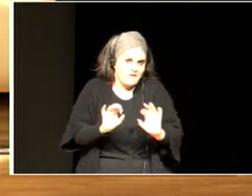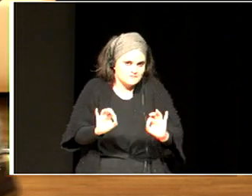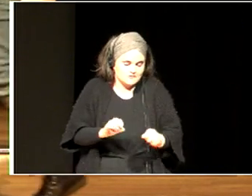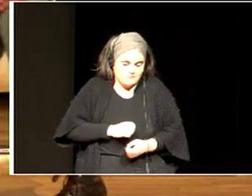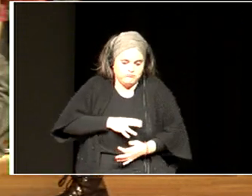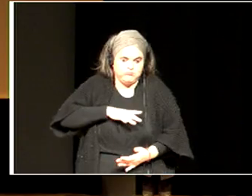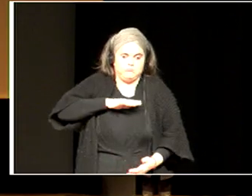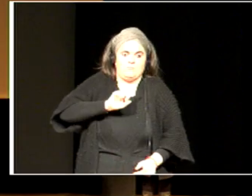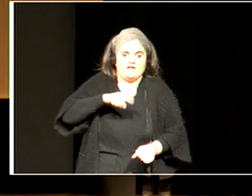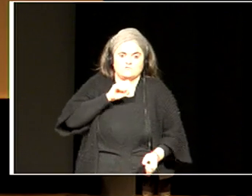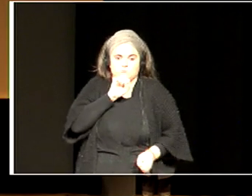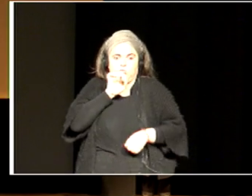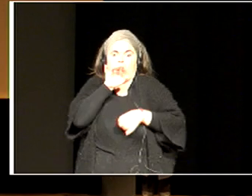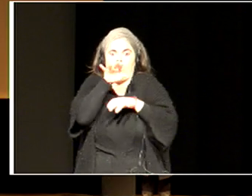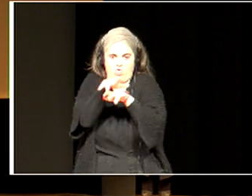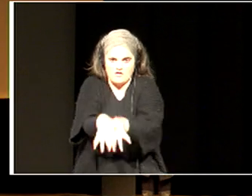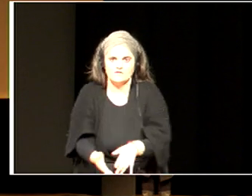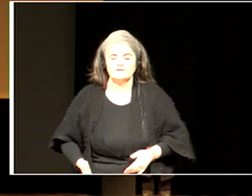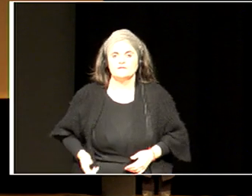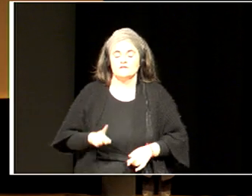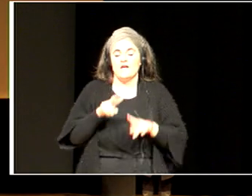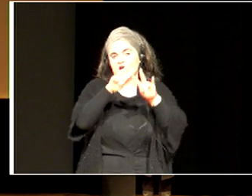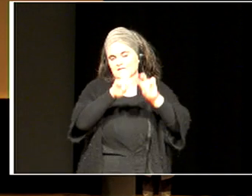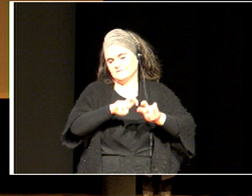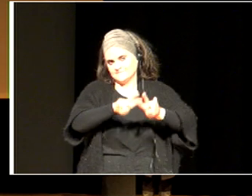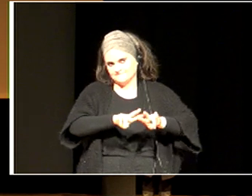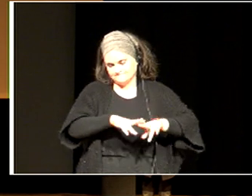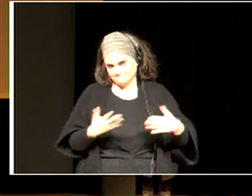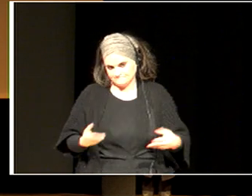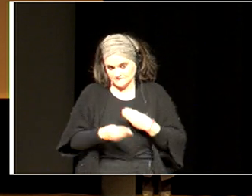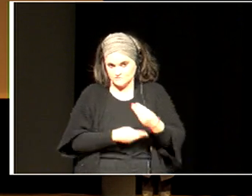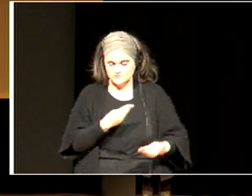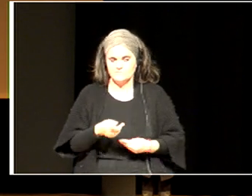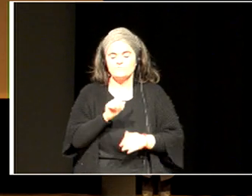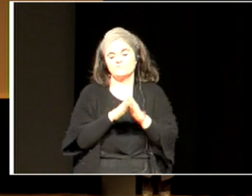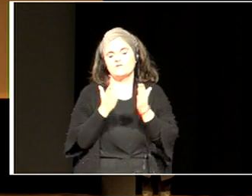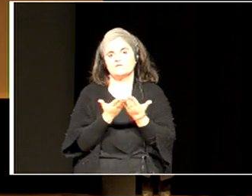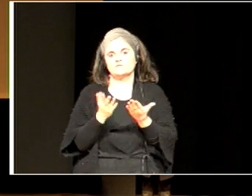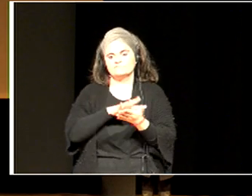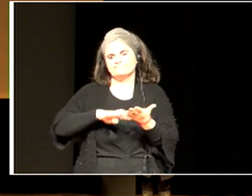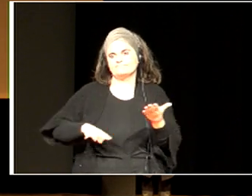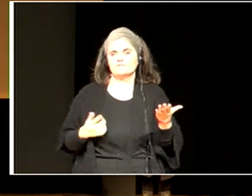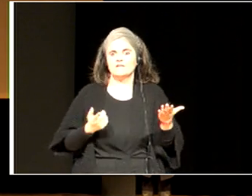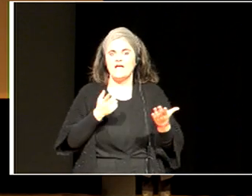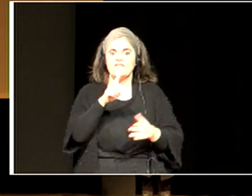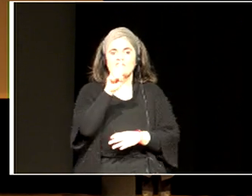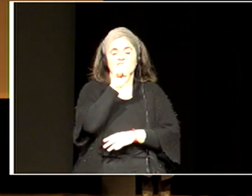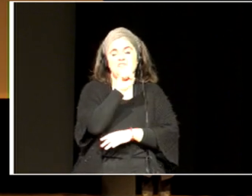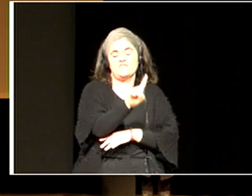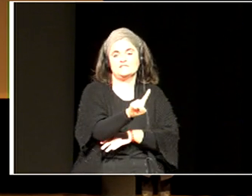fin y al cabo y han hecho el análisis y han analizado este libro de texto y resulta que hay 157